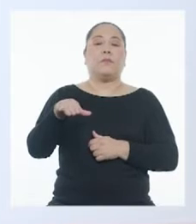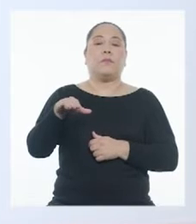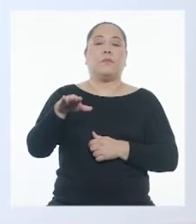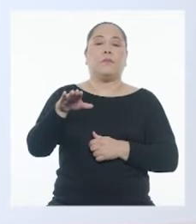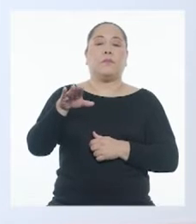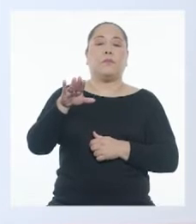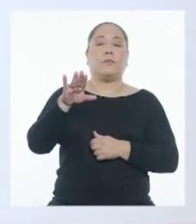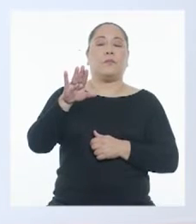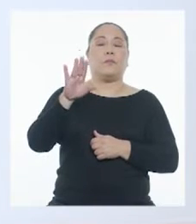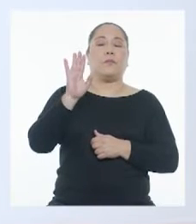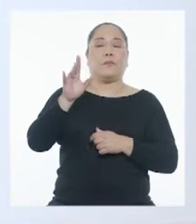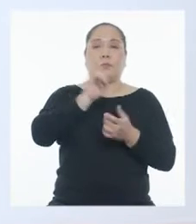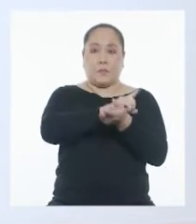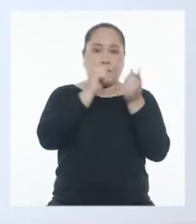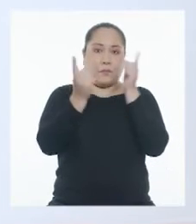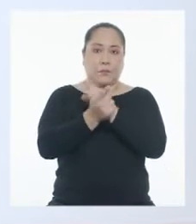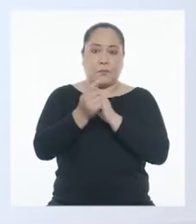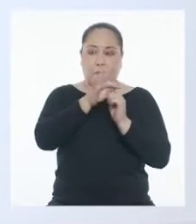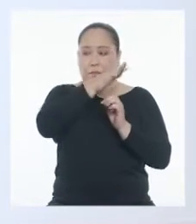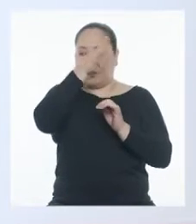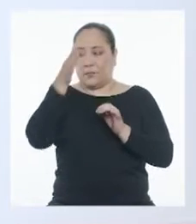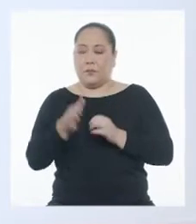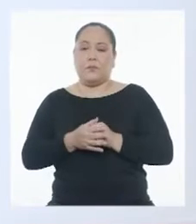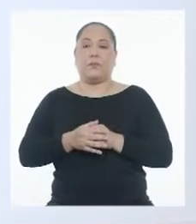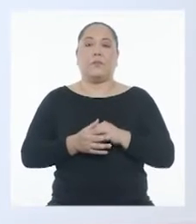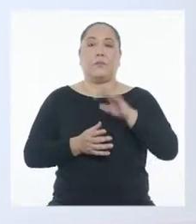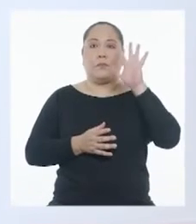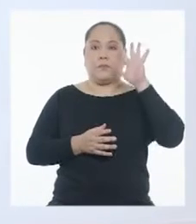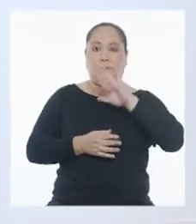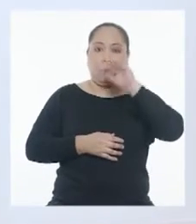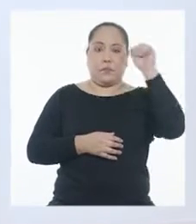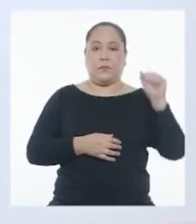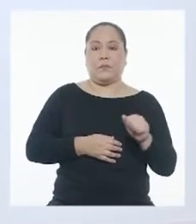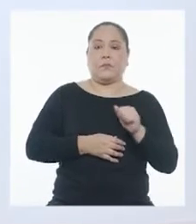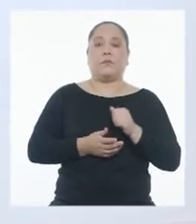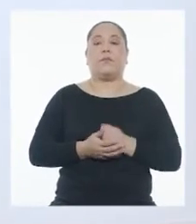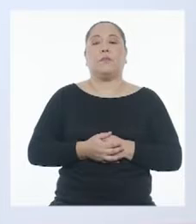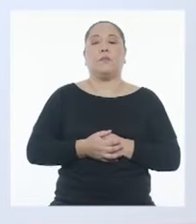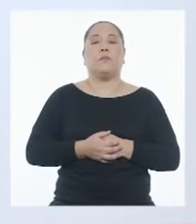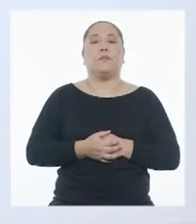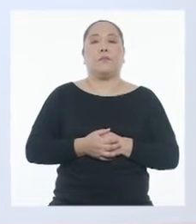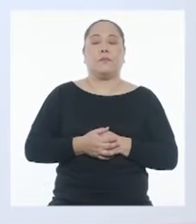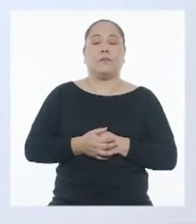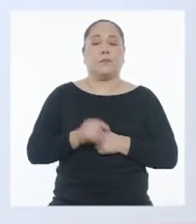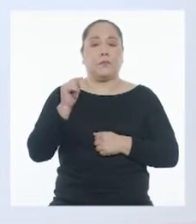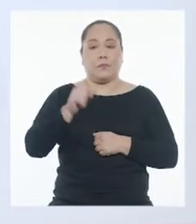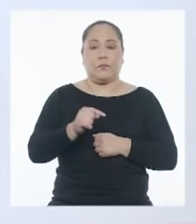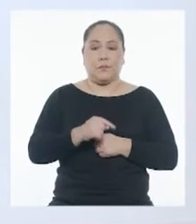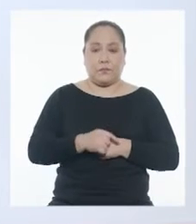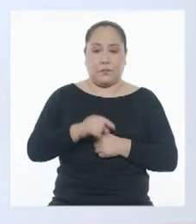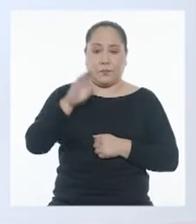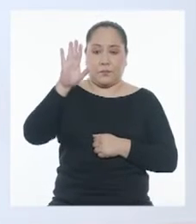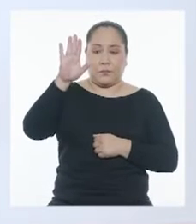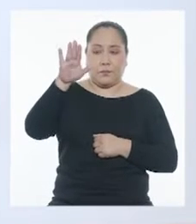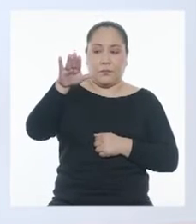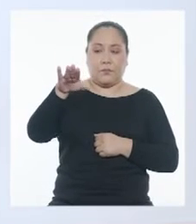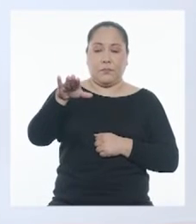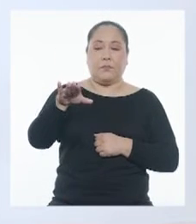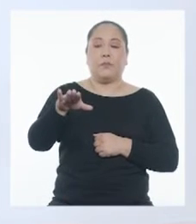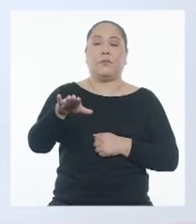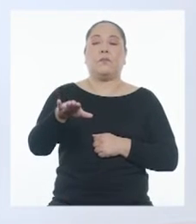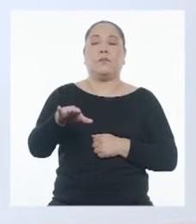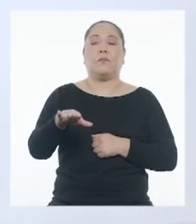y subimos. Cambiamos de lado, cambiamos de brazo, eso es, bien. Y mirada